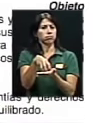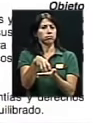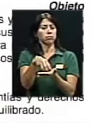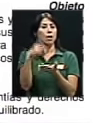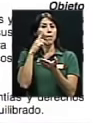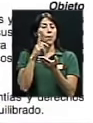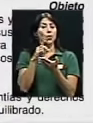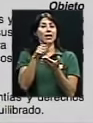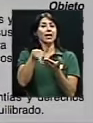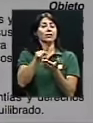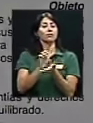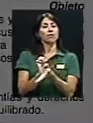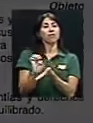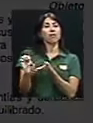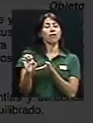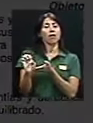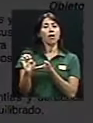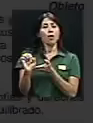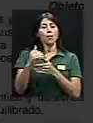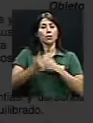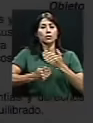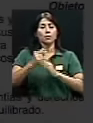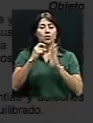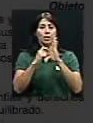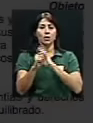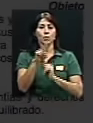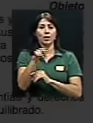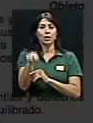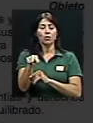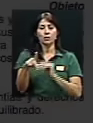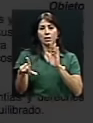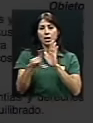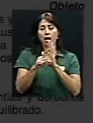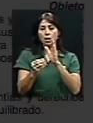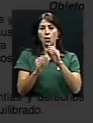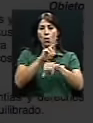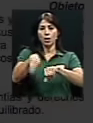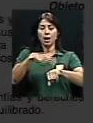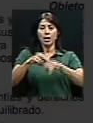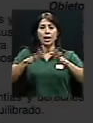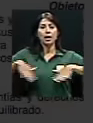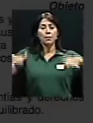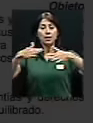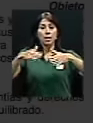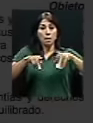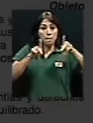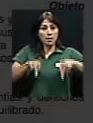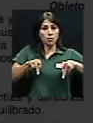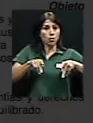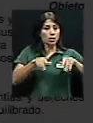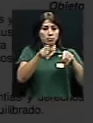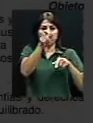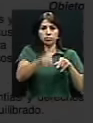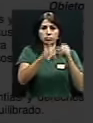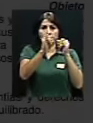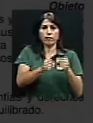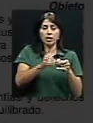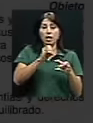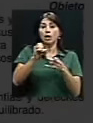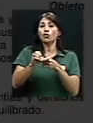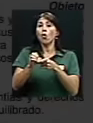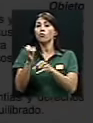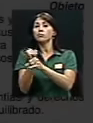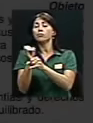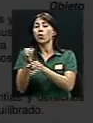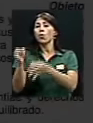del artículo 22 de la Ley Orgánica del Ambiente, referente al derecho de las personas físicas o jurídicas a ser escuchadas y dar